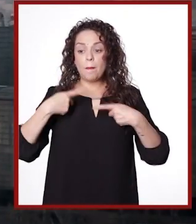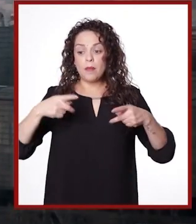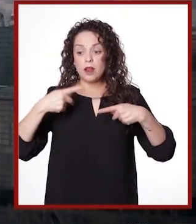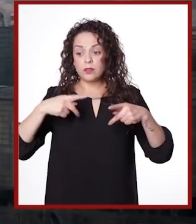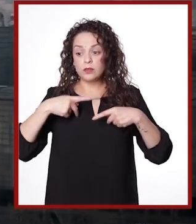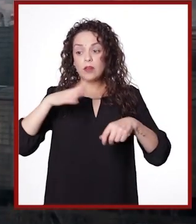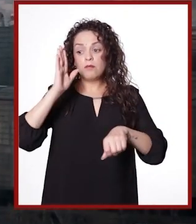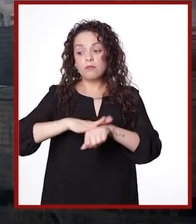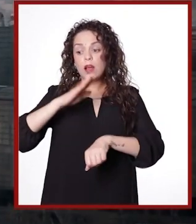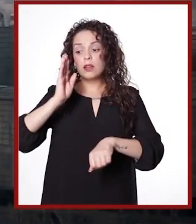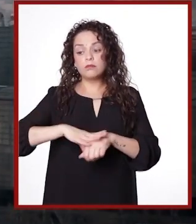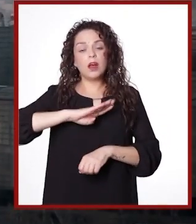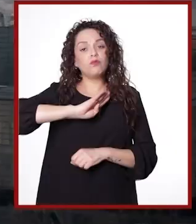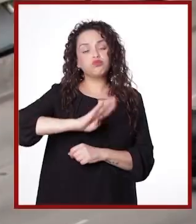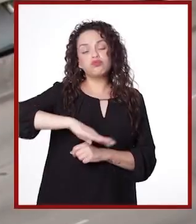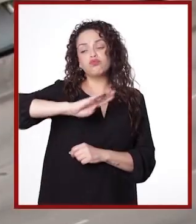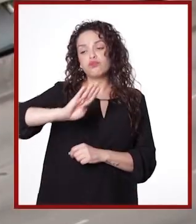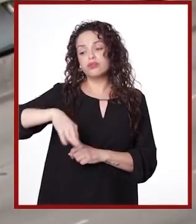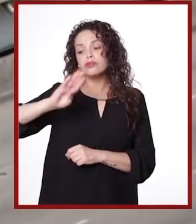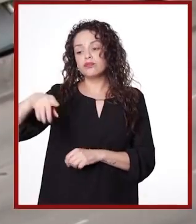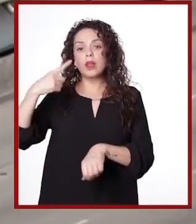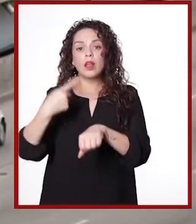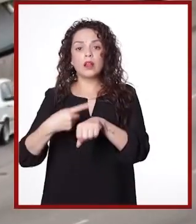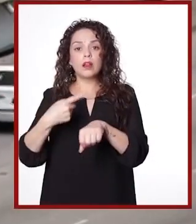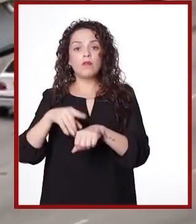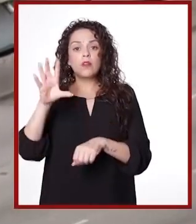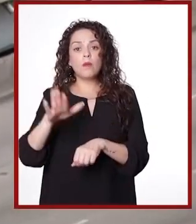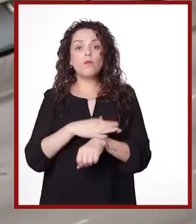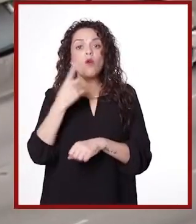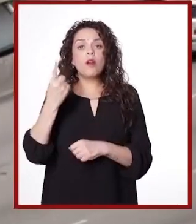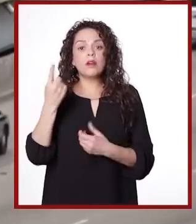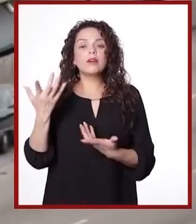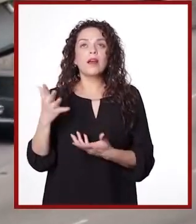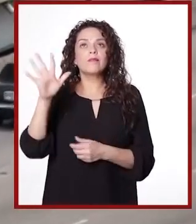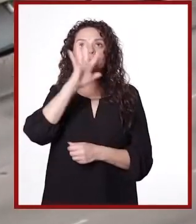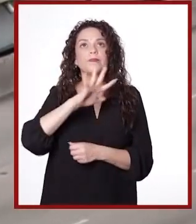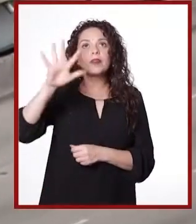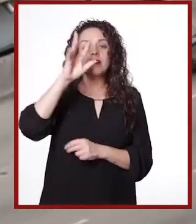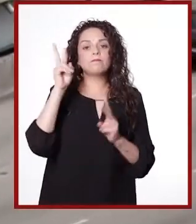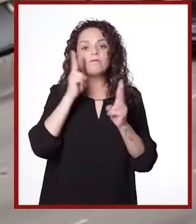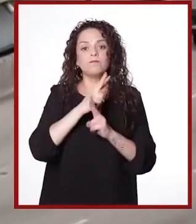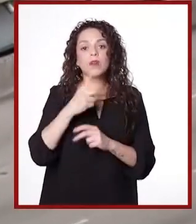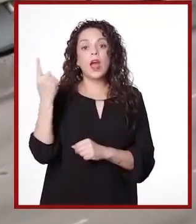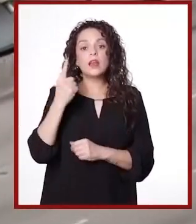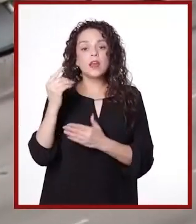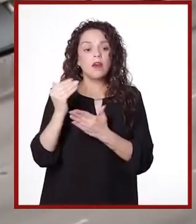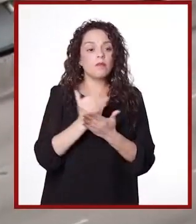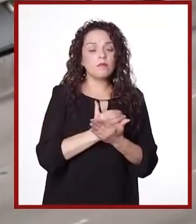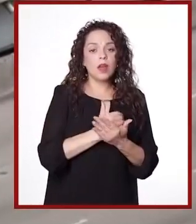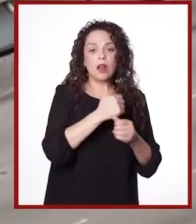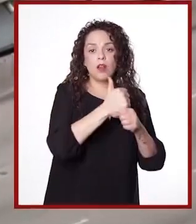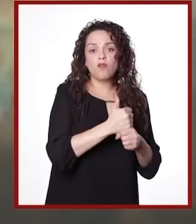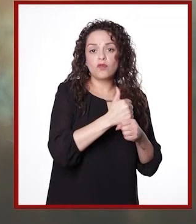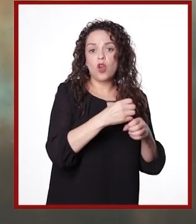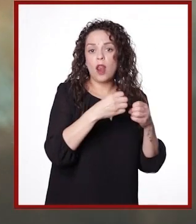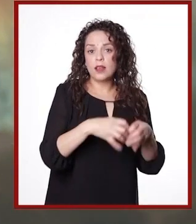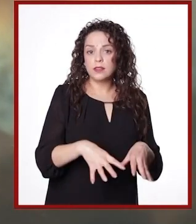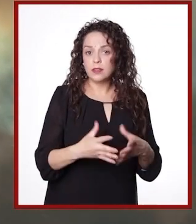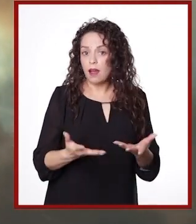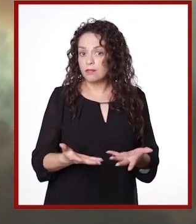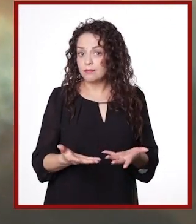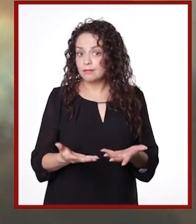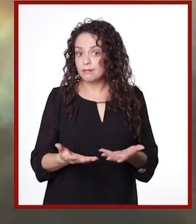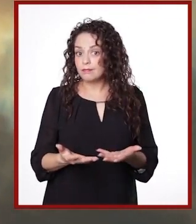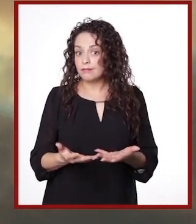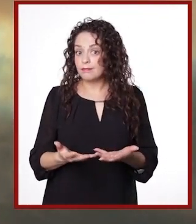nuestro país por enfermedades vinculadas con la calidad del aire que por violencia. Y ahora todo parece